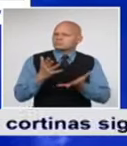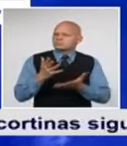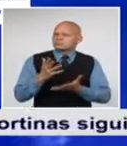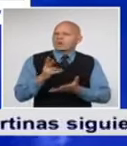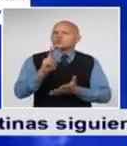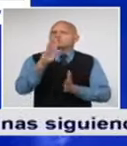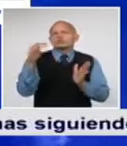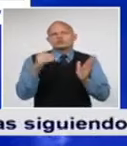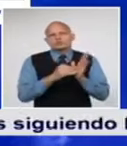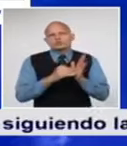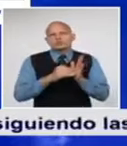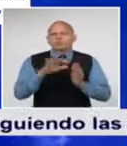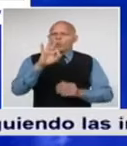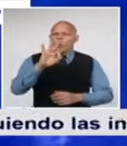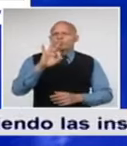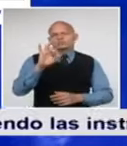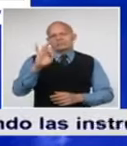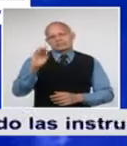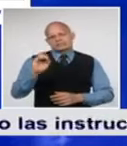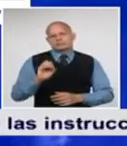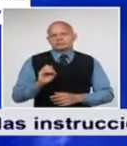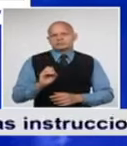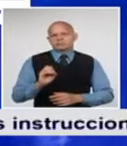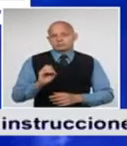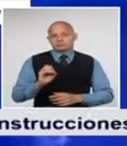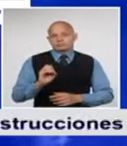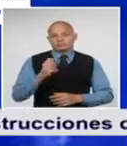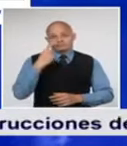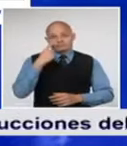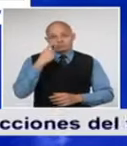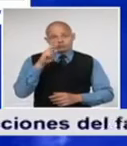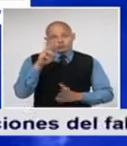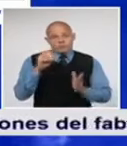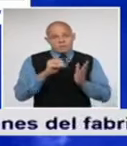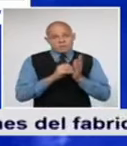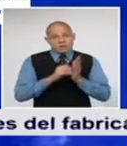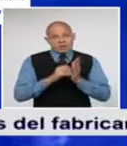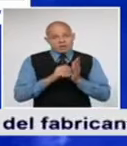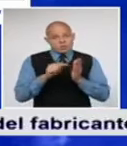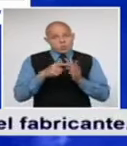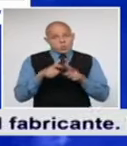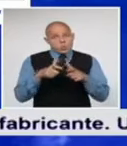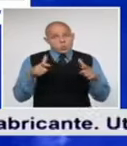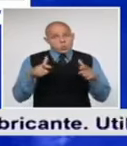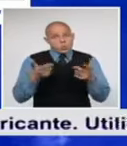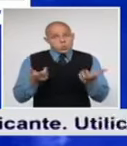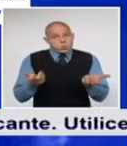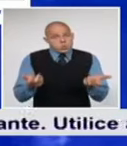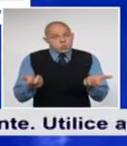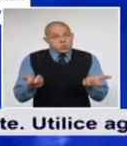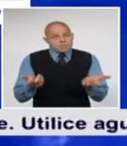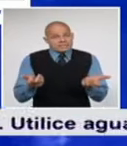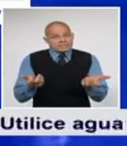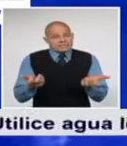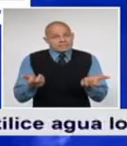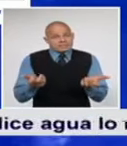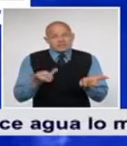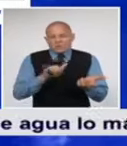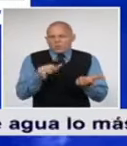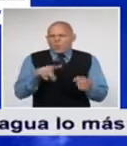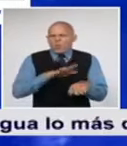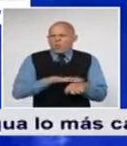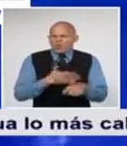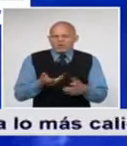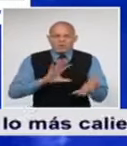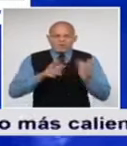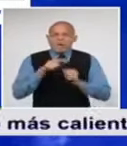2.870 personas, una cifra extremadamente elevada, que también un poco determinada por la forma en que